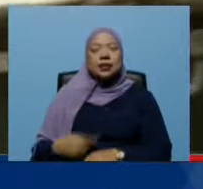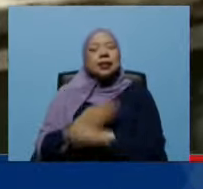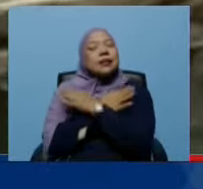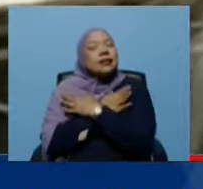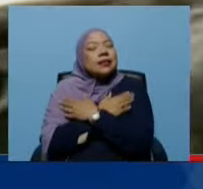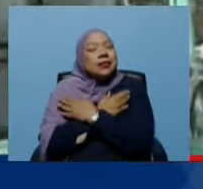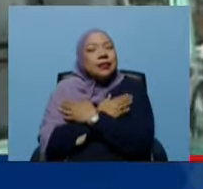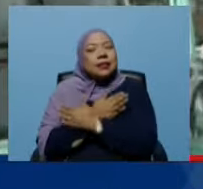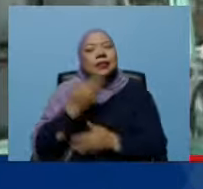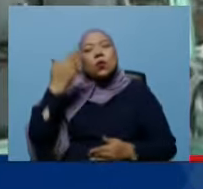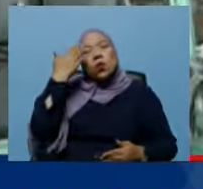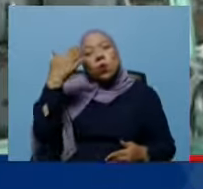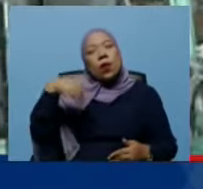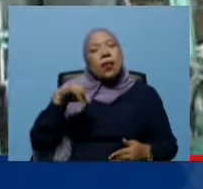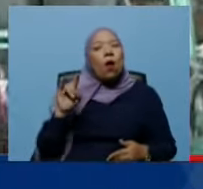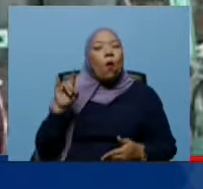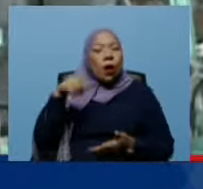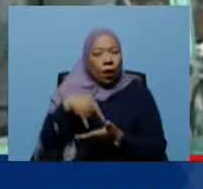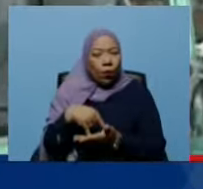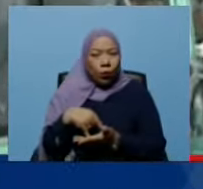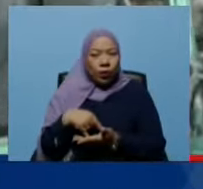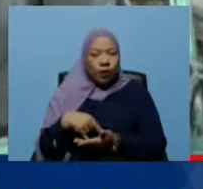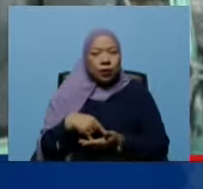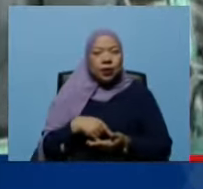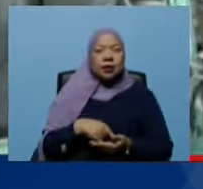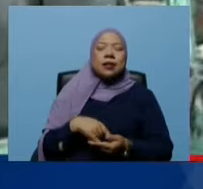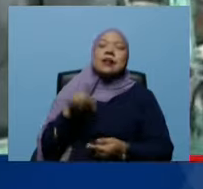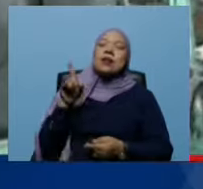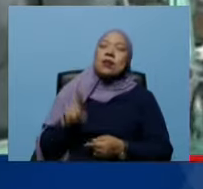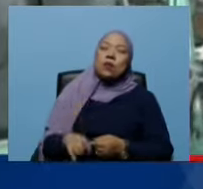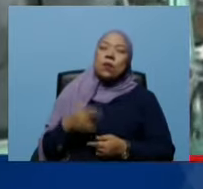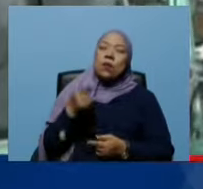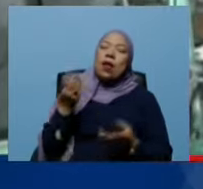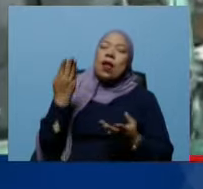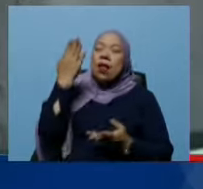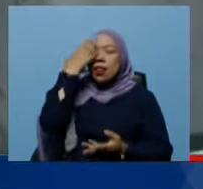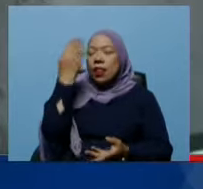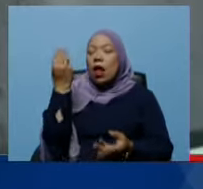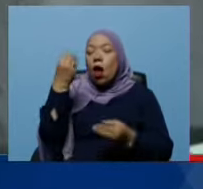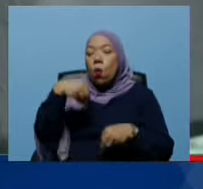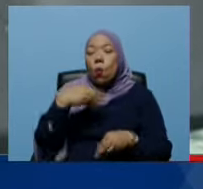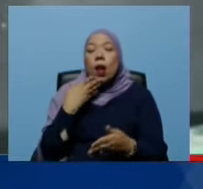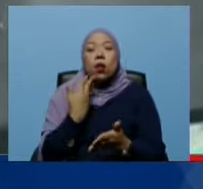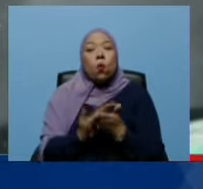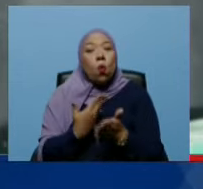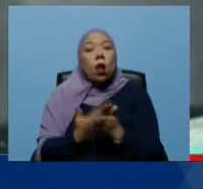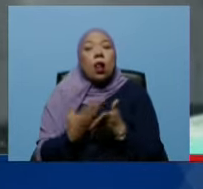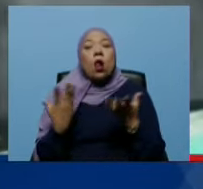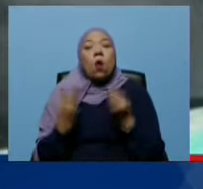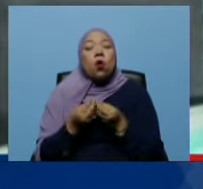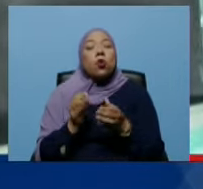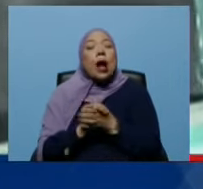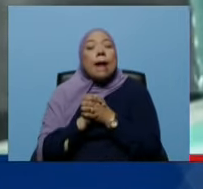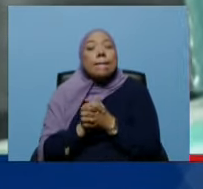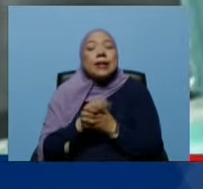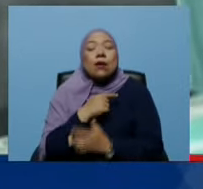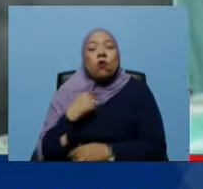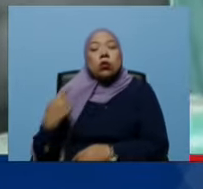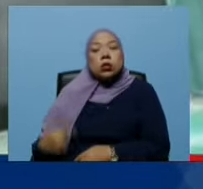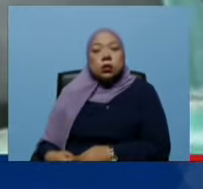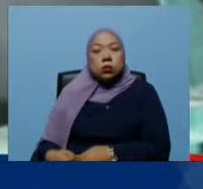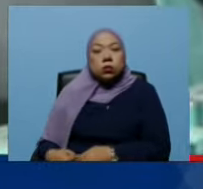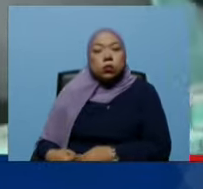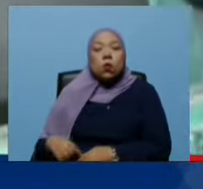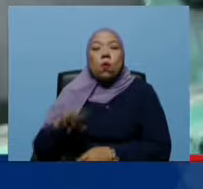un saludo desde aquí del Estado Carabobo, estoy convencido que esos acuerdos, presidente, van a seguir dándole un gran